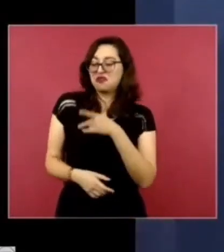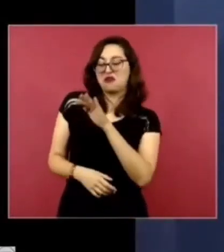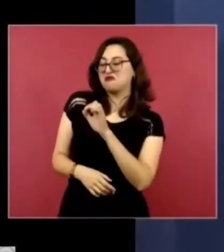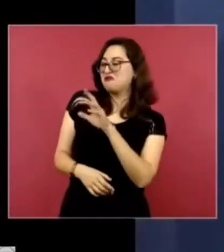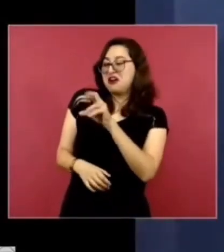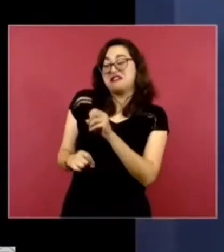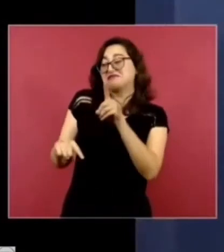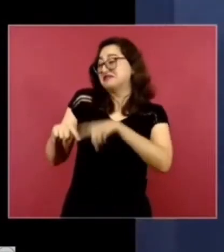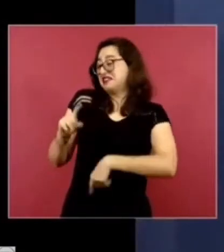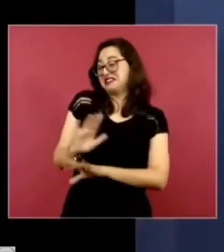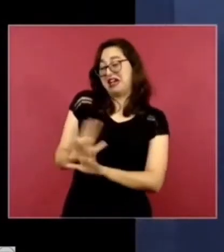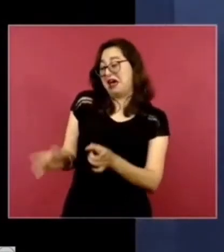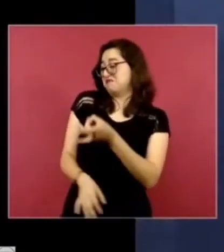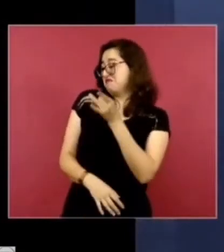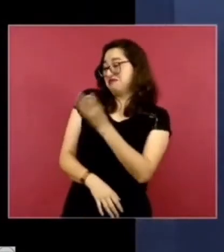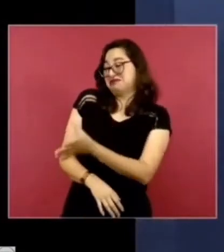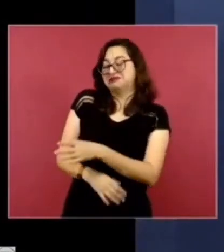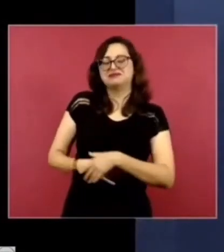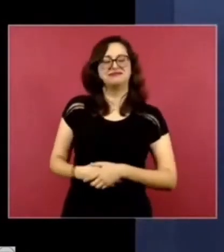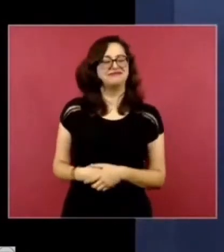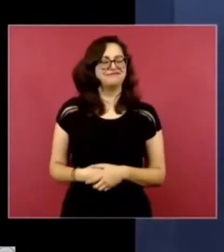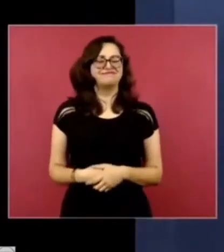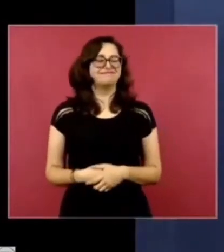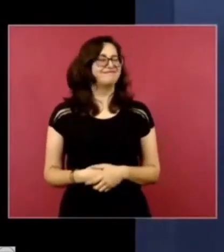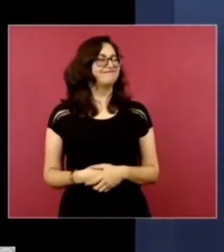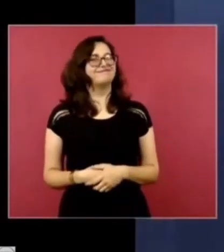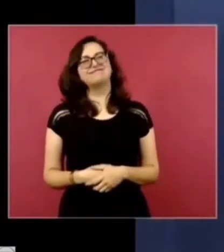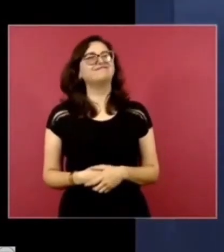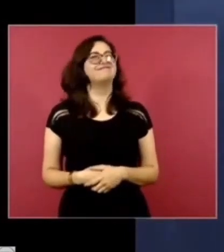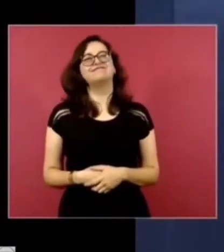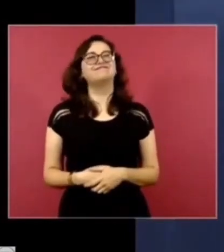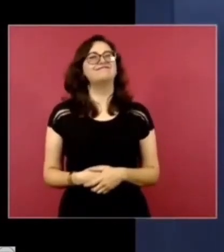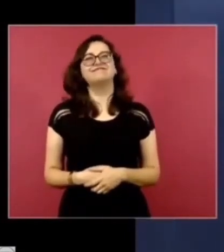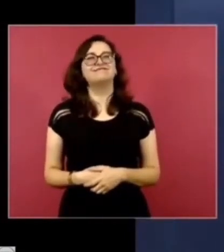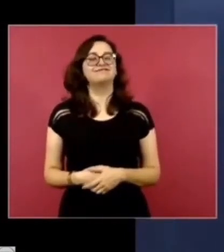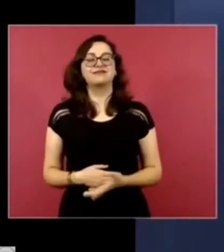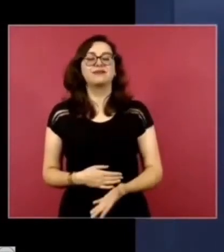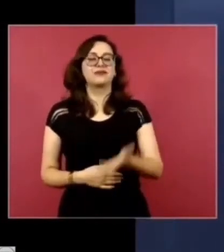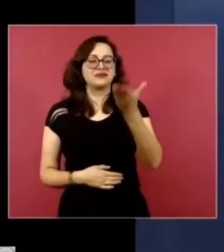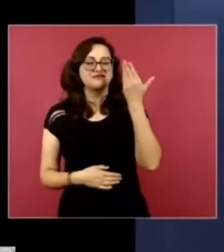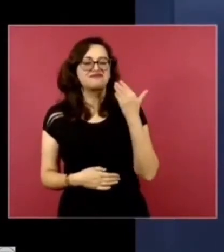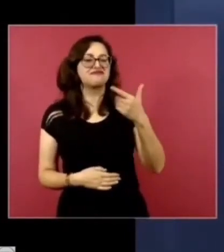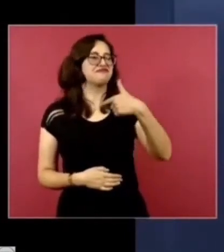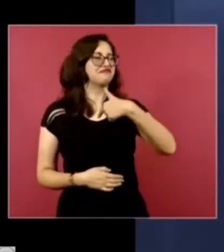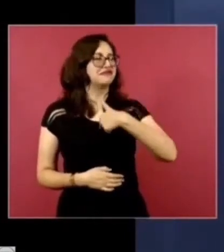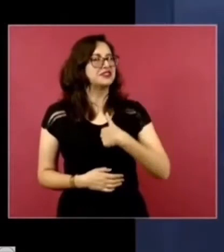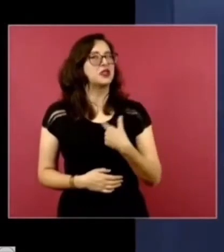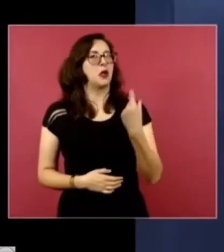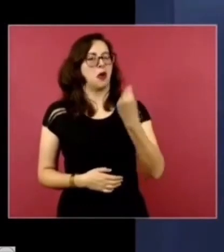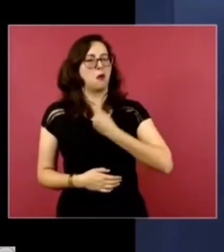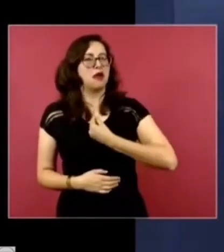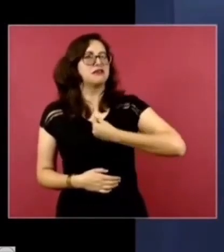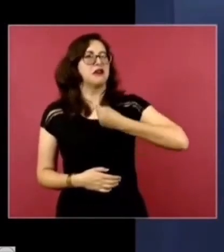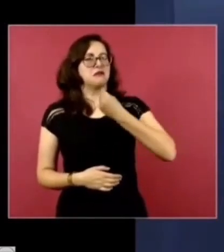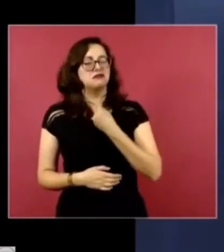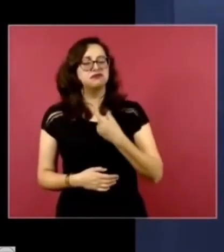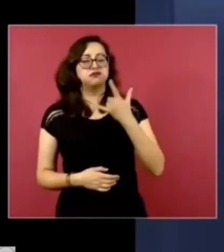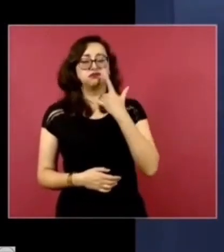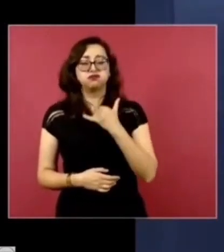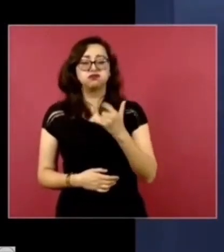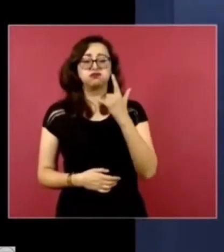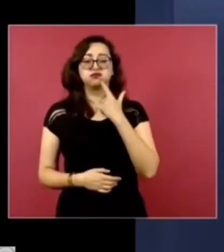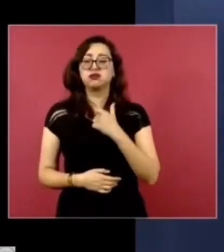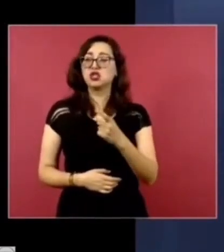esto. Pero fíjate que antes luchábamos a campo abierto, a la intemperie, solos,